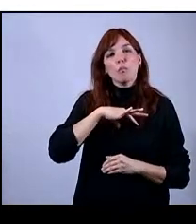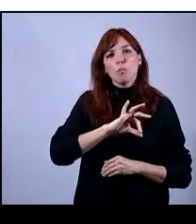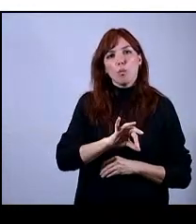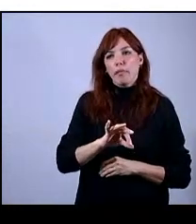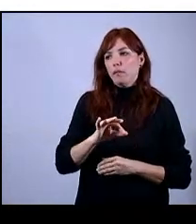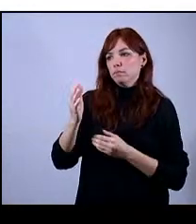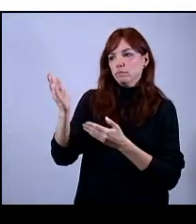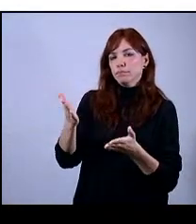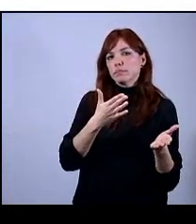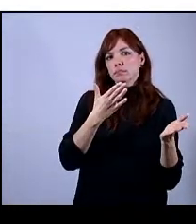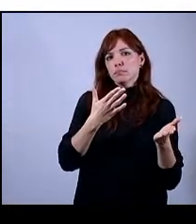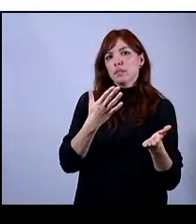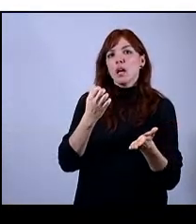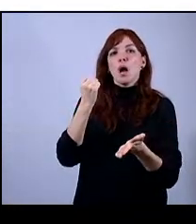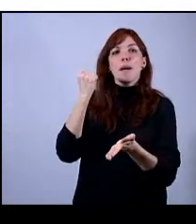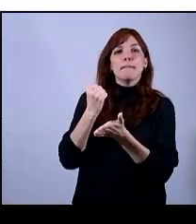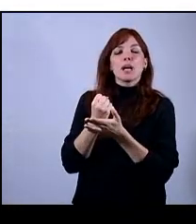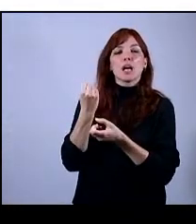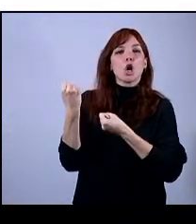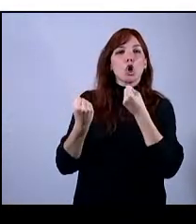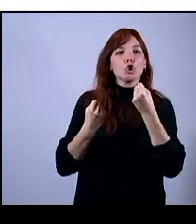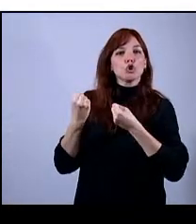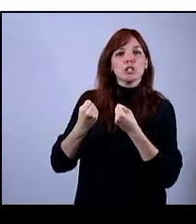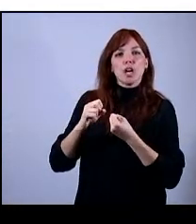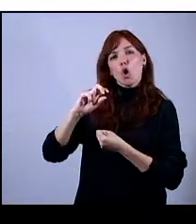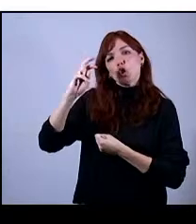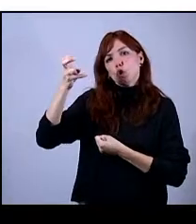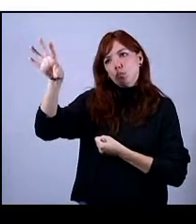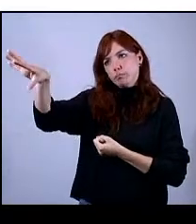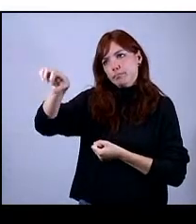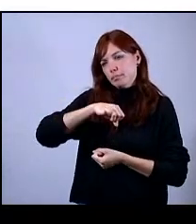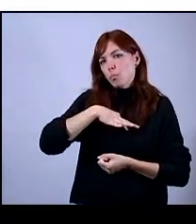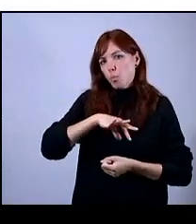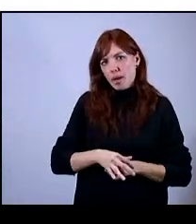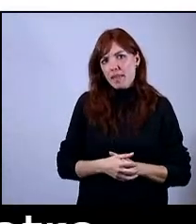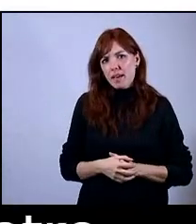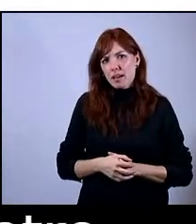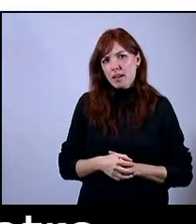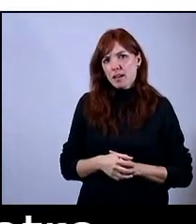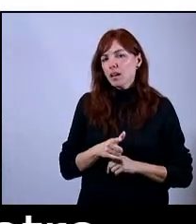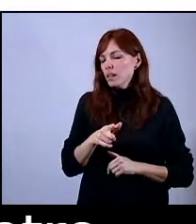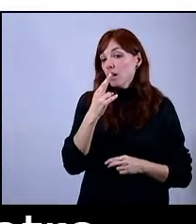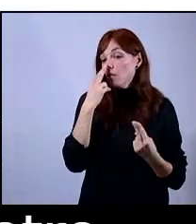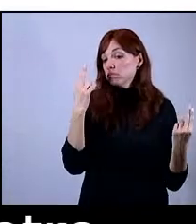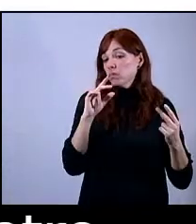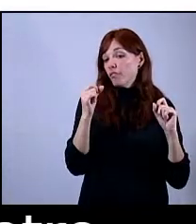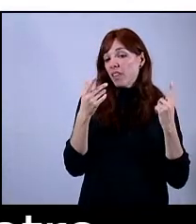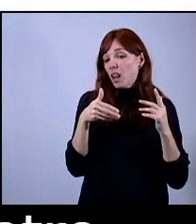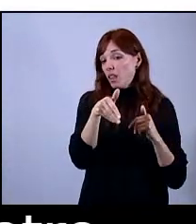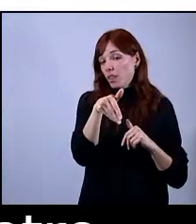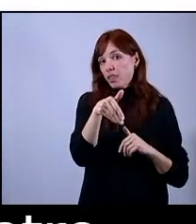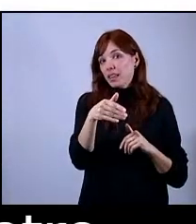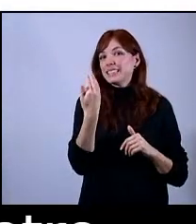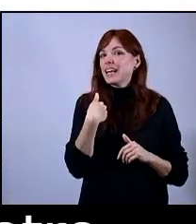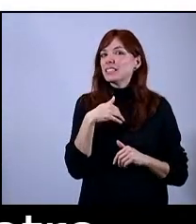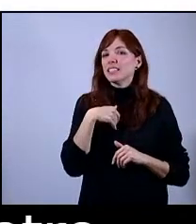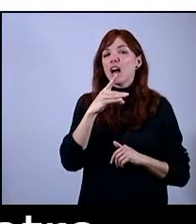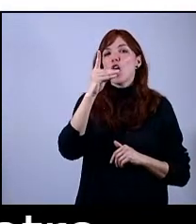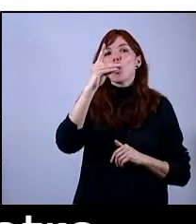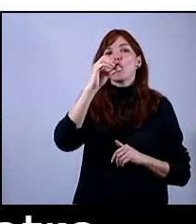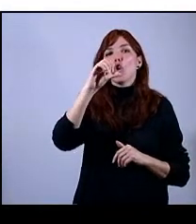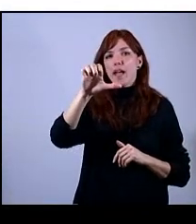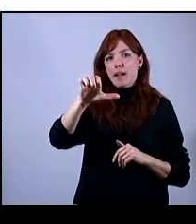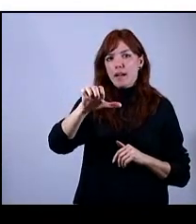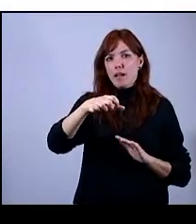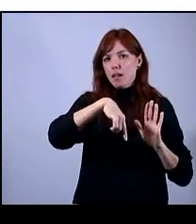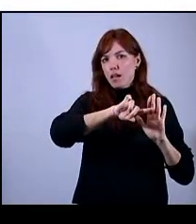traer la marca de coche de otro concesionario. Eso va a salir en exposición pública, está mandada al DOE ya. Creemos que